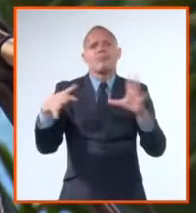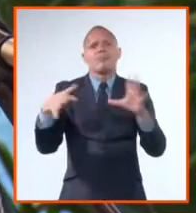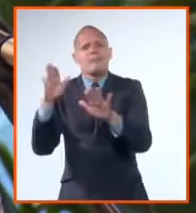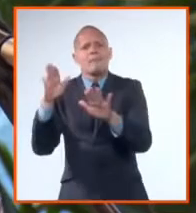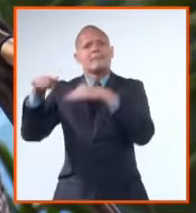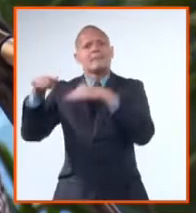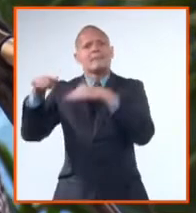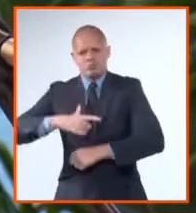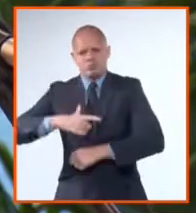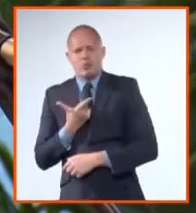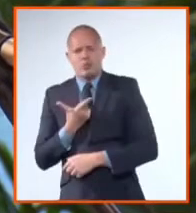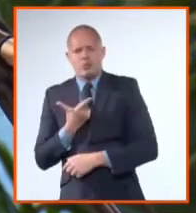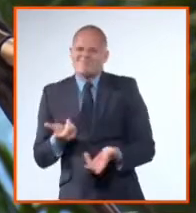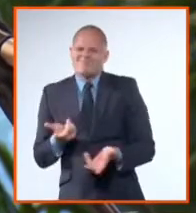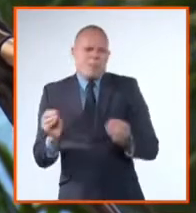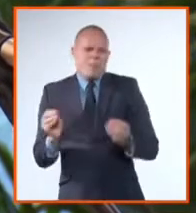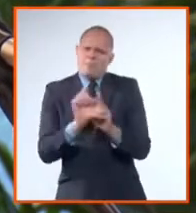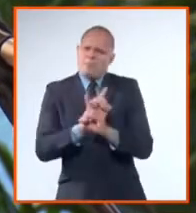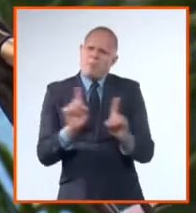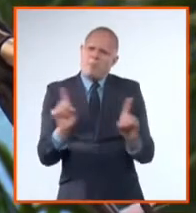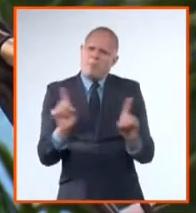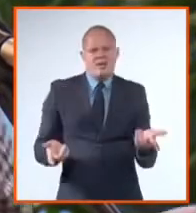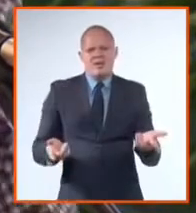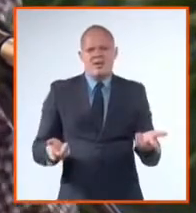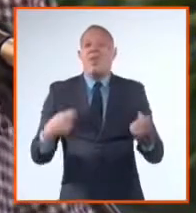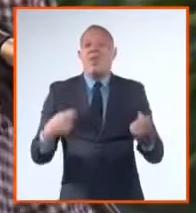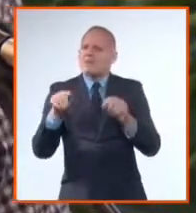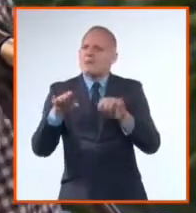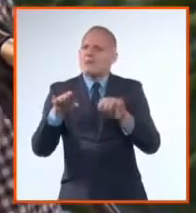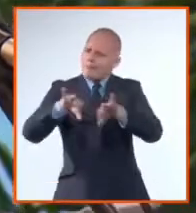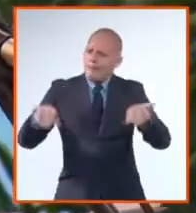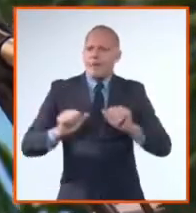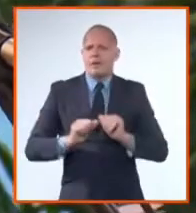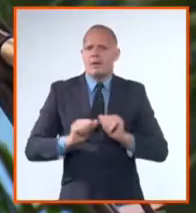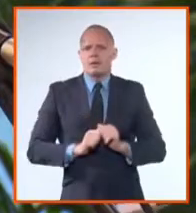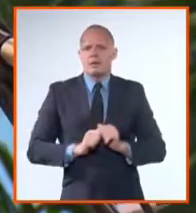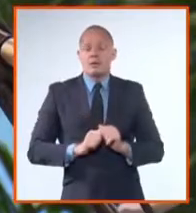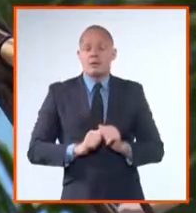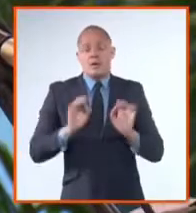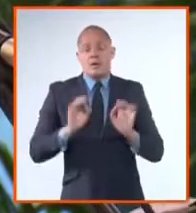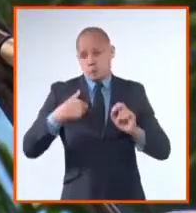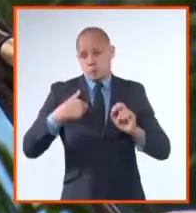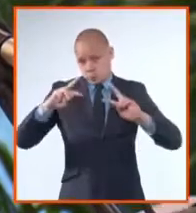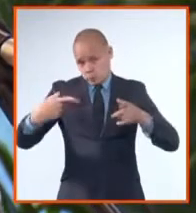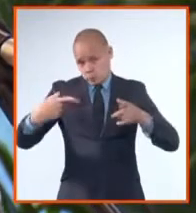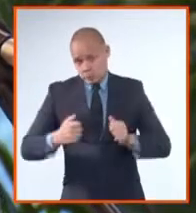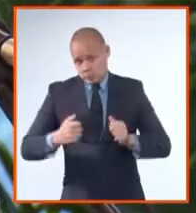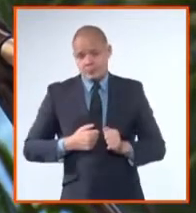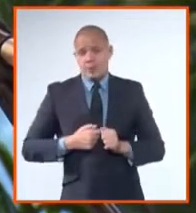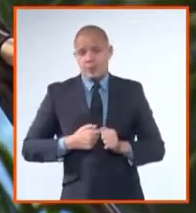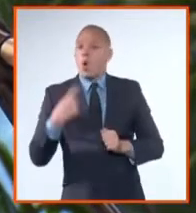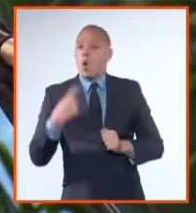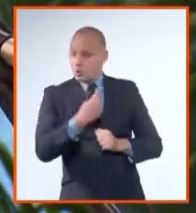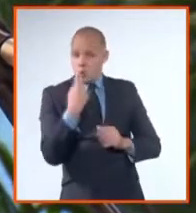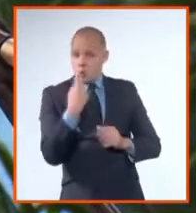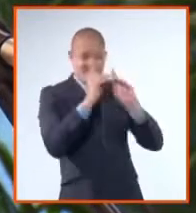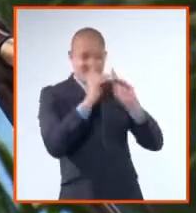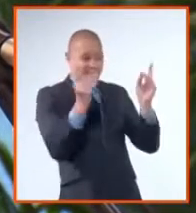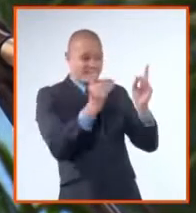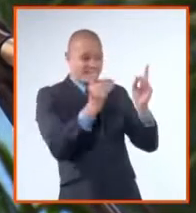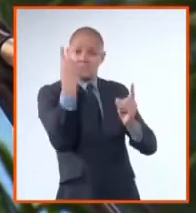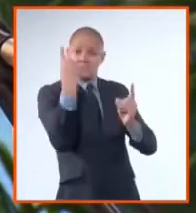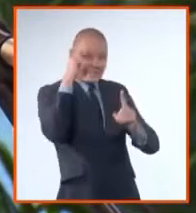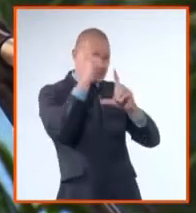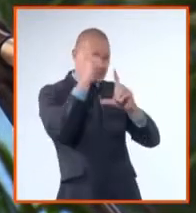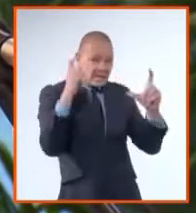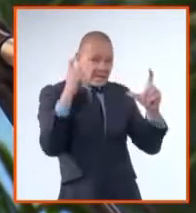para su asesoramiento. Así, los consejos asesores de los ministerios y empresas deben estar integrados por especialistas que no